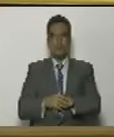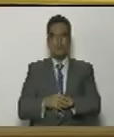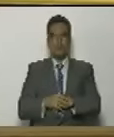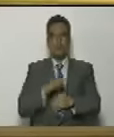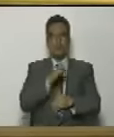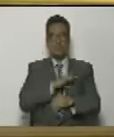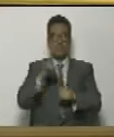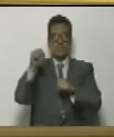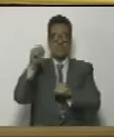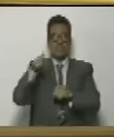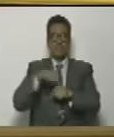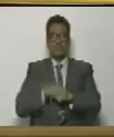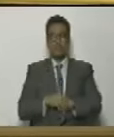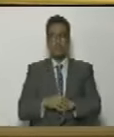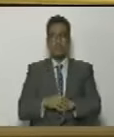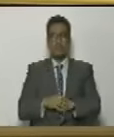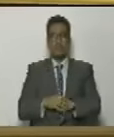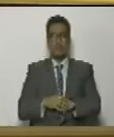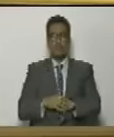socialista.